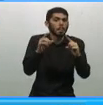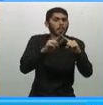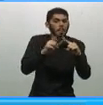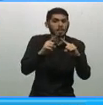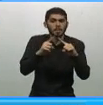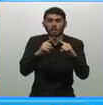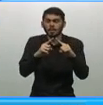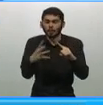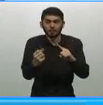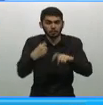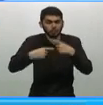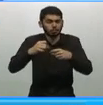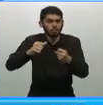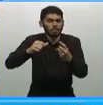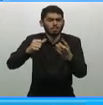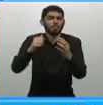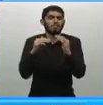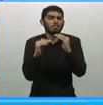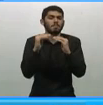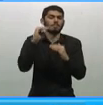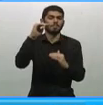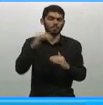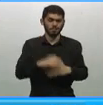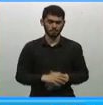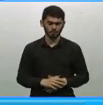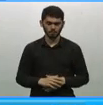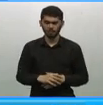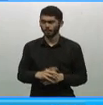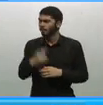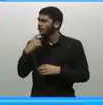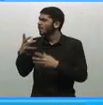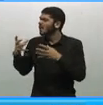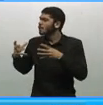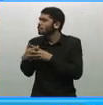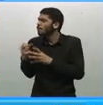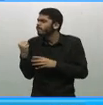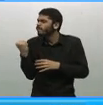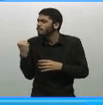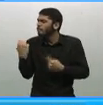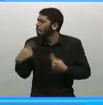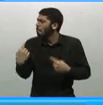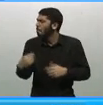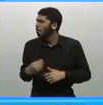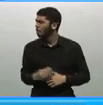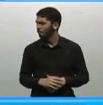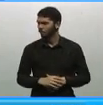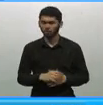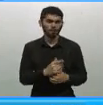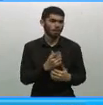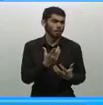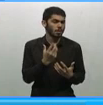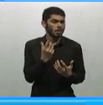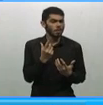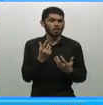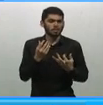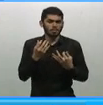más alto posible las virtudes de este equipo Cuáles son yo creo que tenemos varias eh Obviamente que dependiendo también de